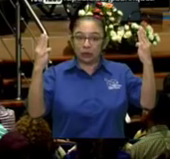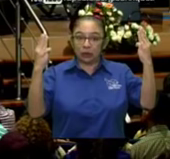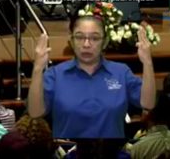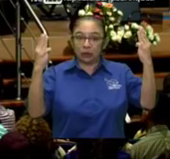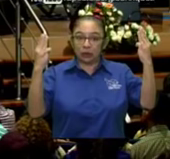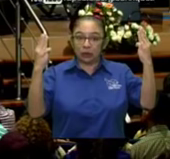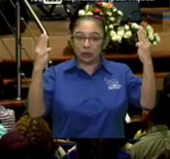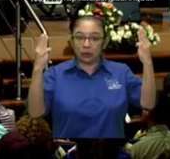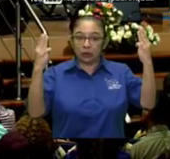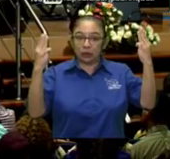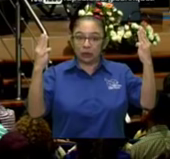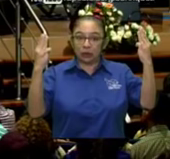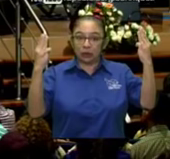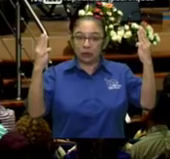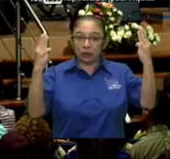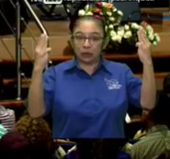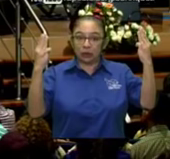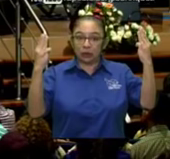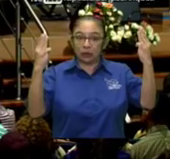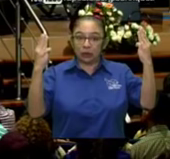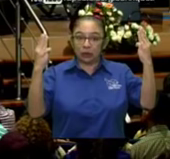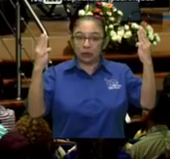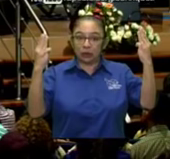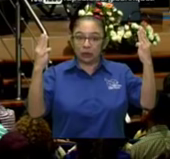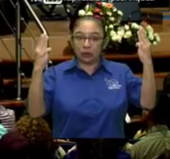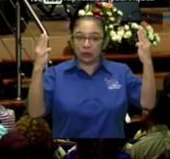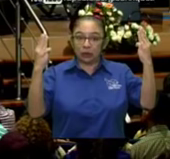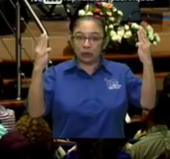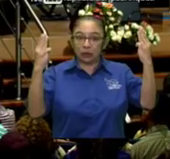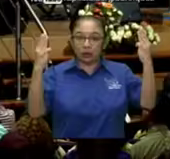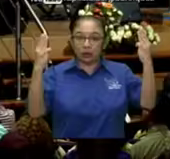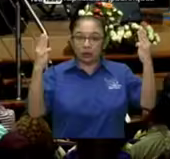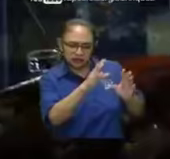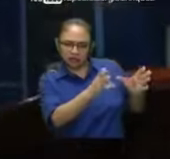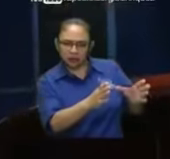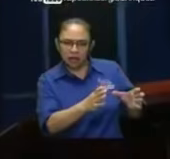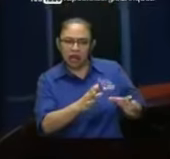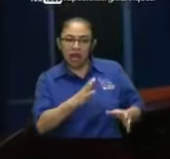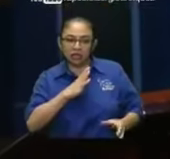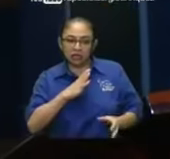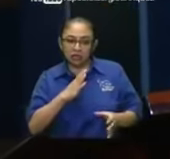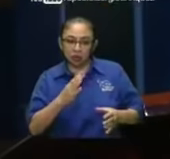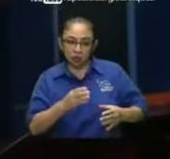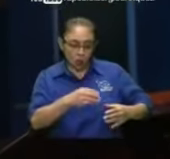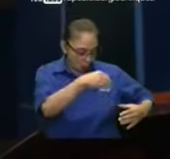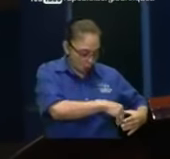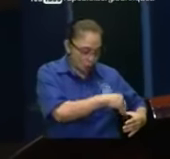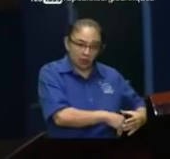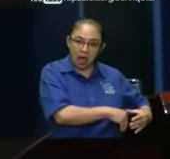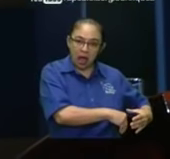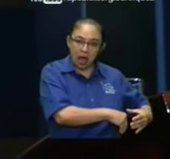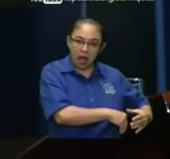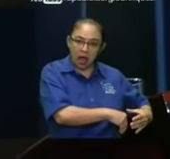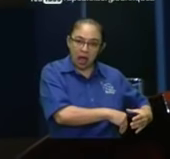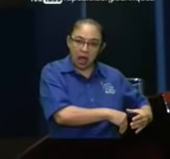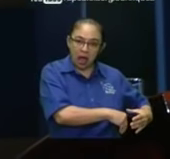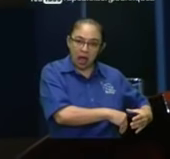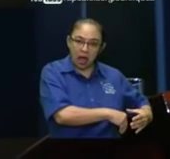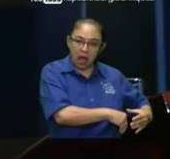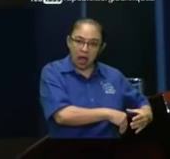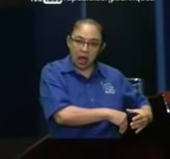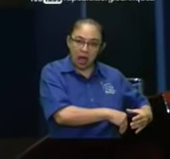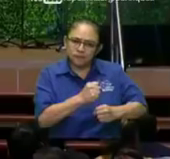panes. De esa forma, hermano, tener una lonchera de un